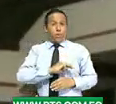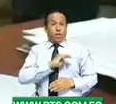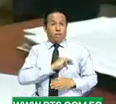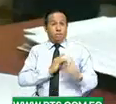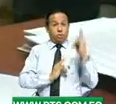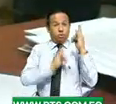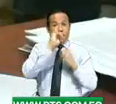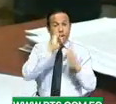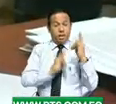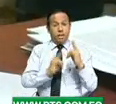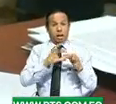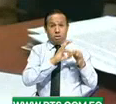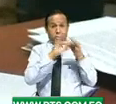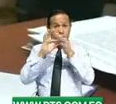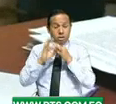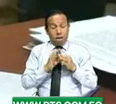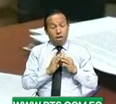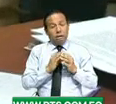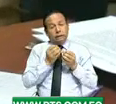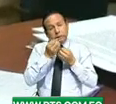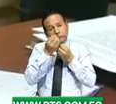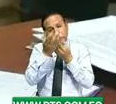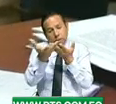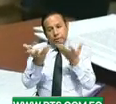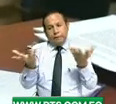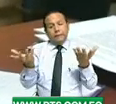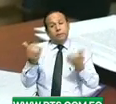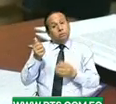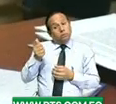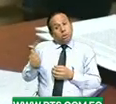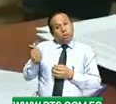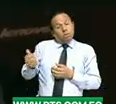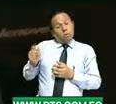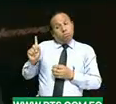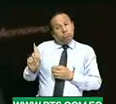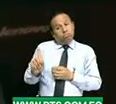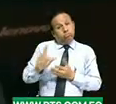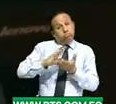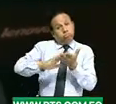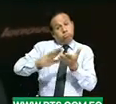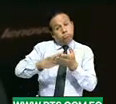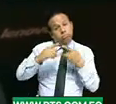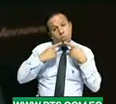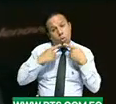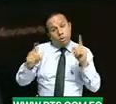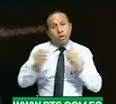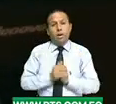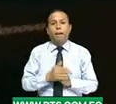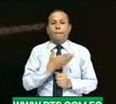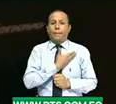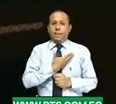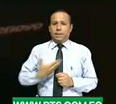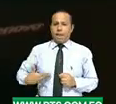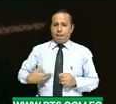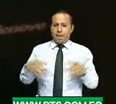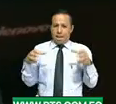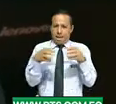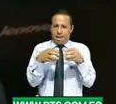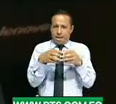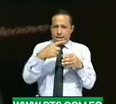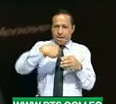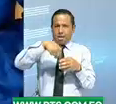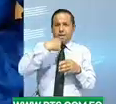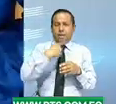pronunciaron. Él tendría que buscar las disculpas públicas. La presidenta de la Comisión de Equidad de Género señaló que